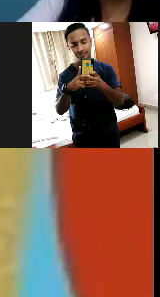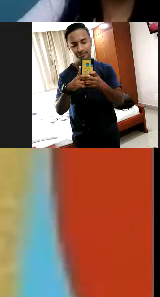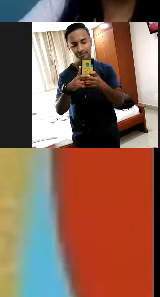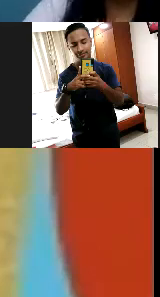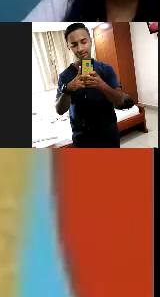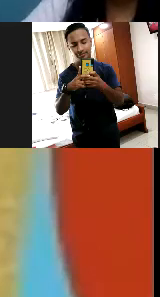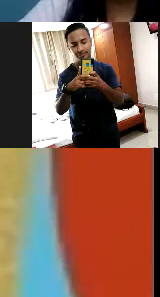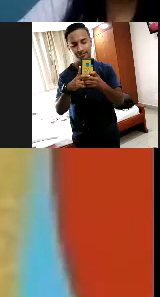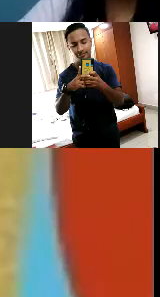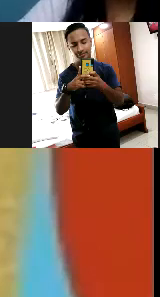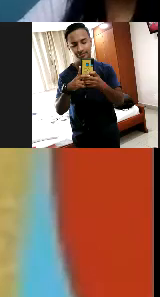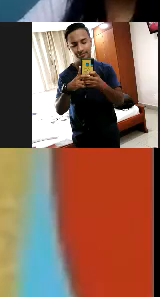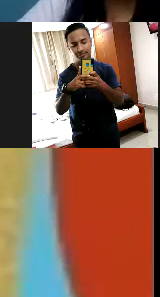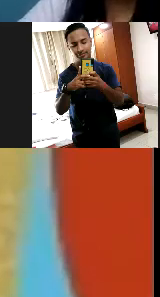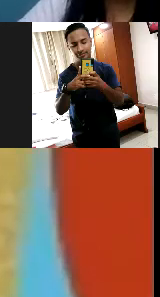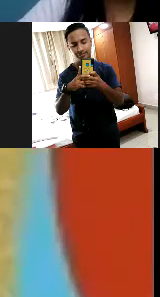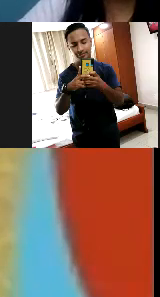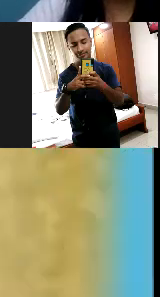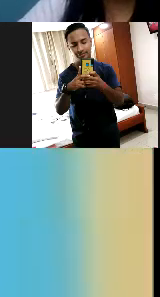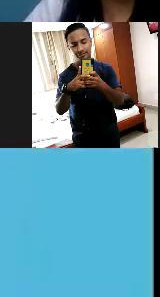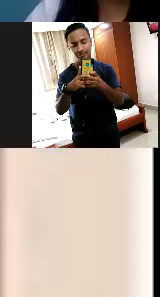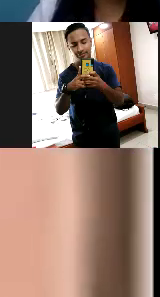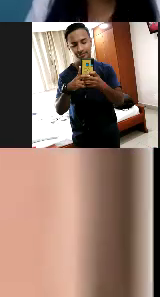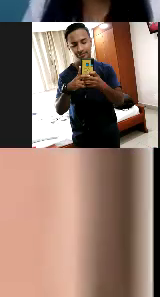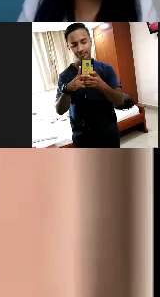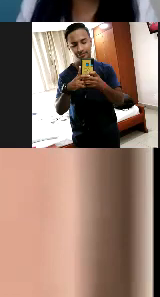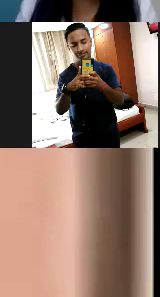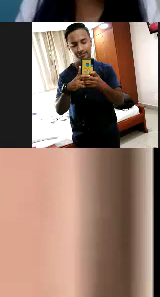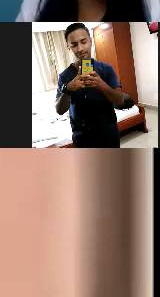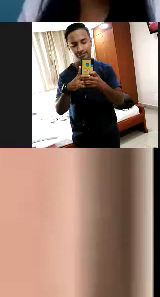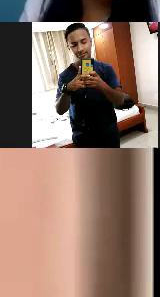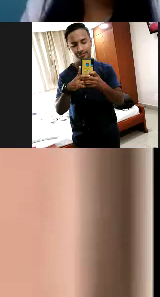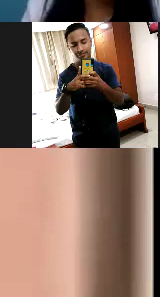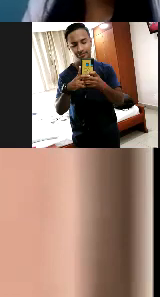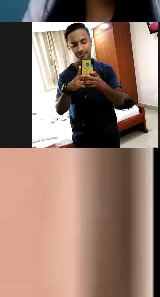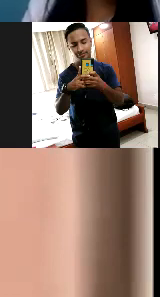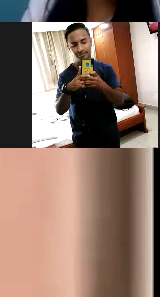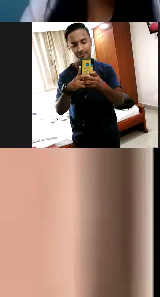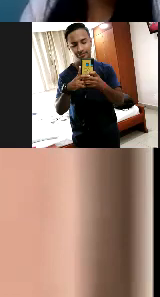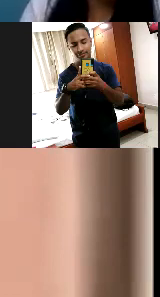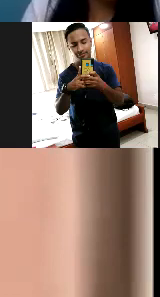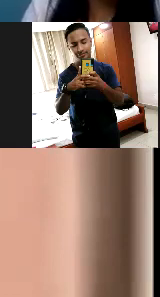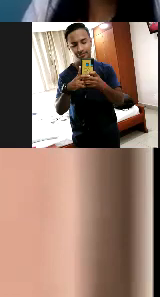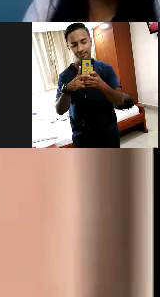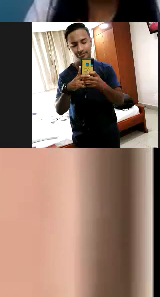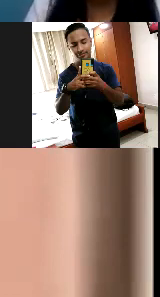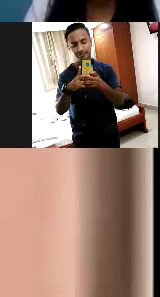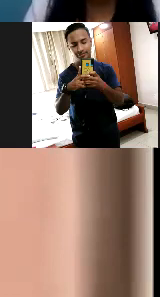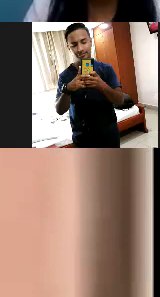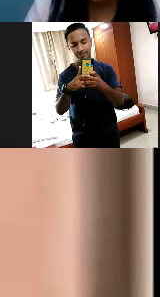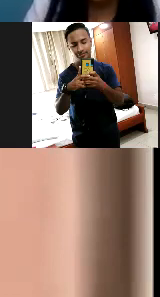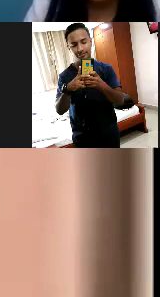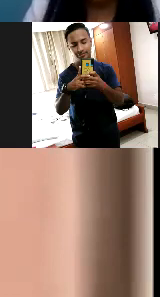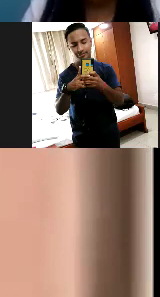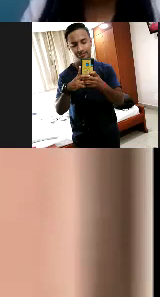de hemodiálisis. De estos catéteres tenemos dos, ¿no? El uno que es el catéter venoso central transitorio